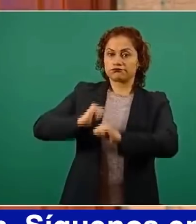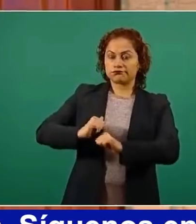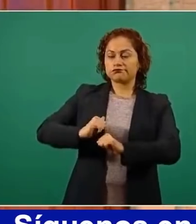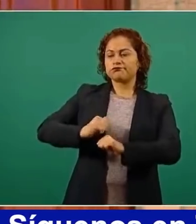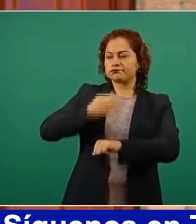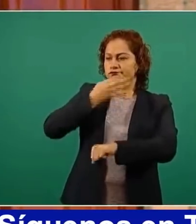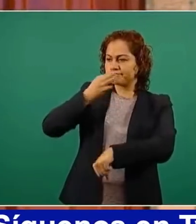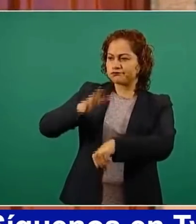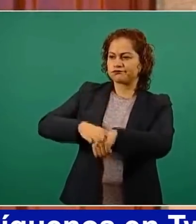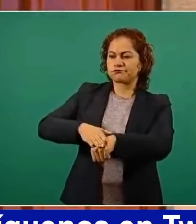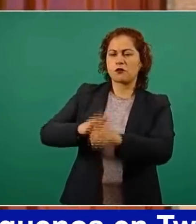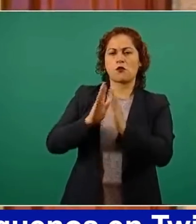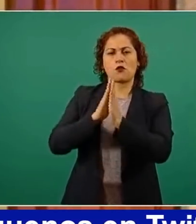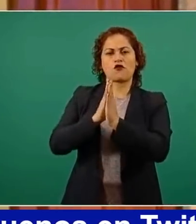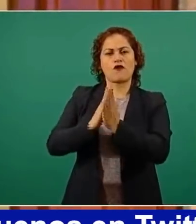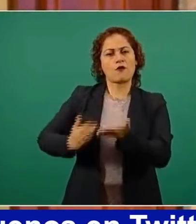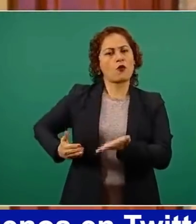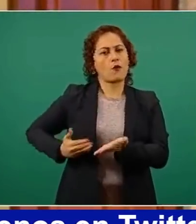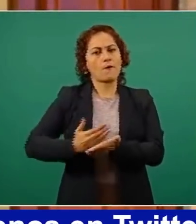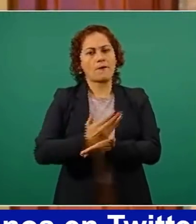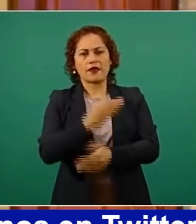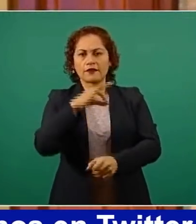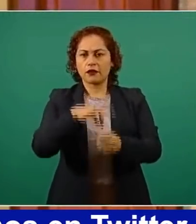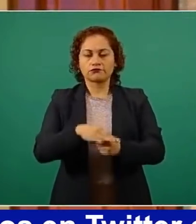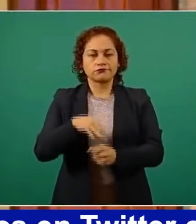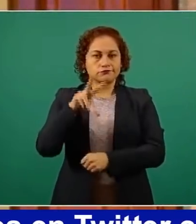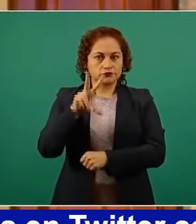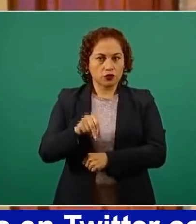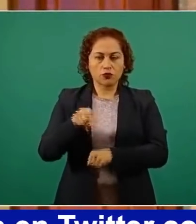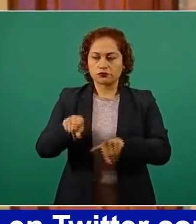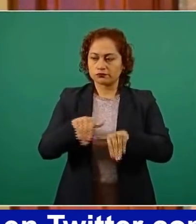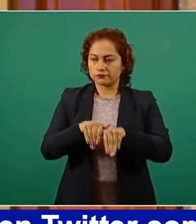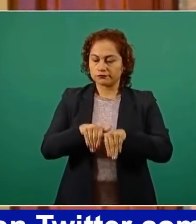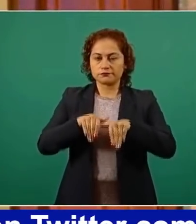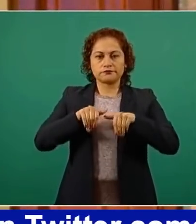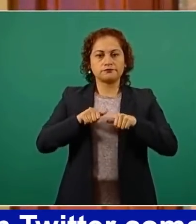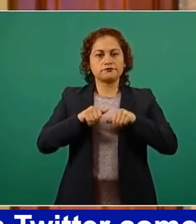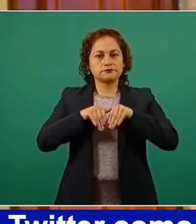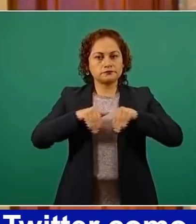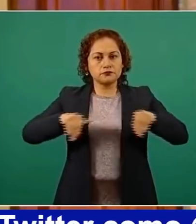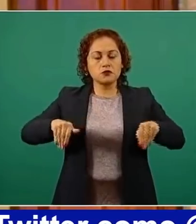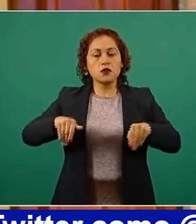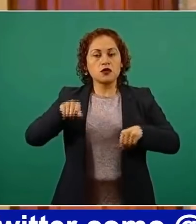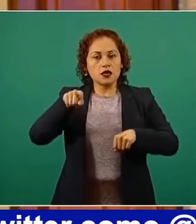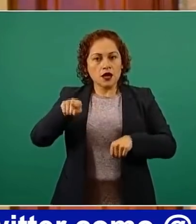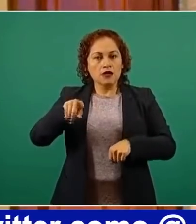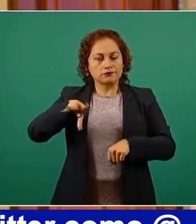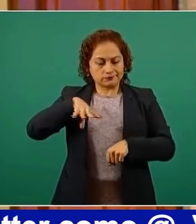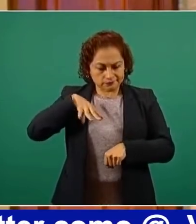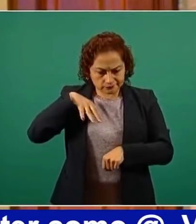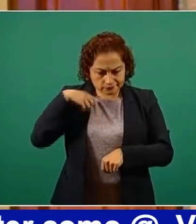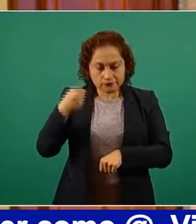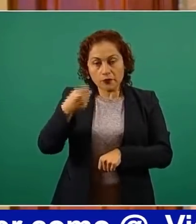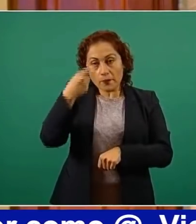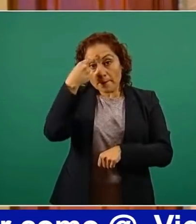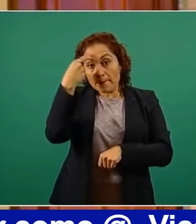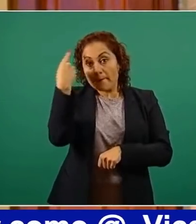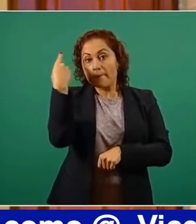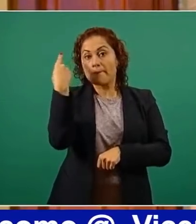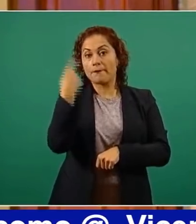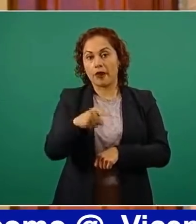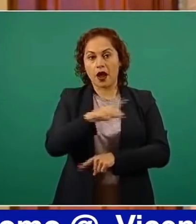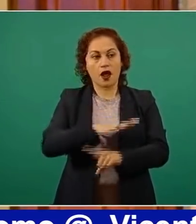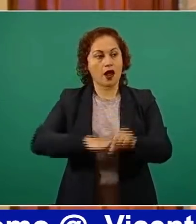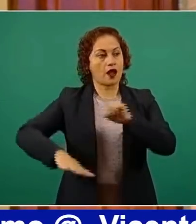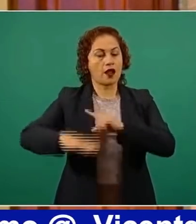absoluta neutralidad en las elecciones y que dedique todos sus esfuerzos para hacer que sea